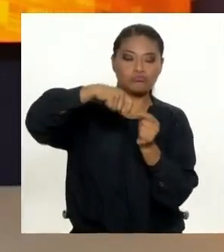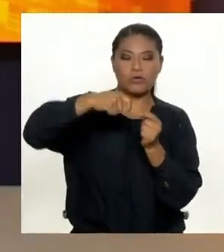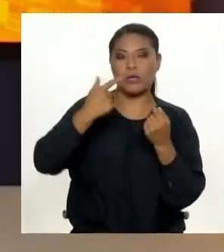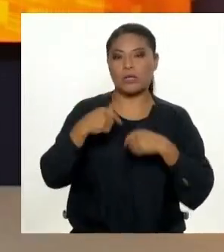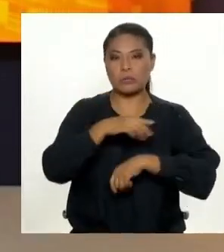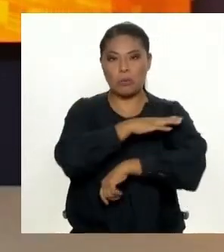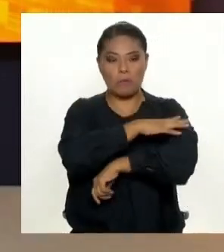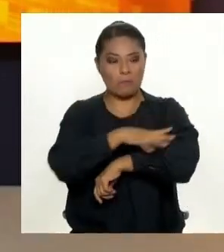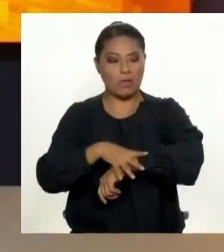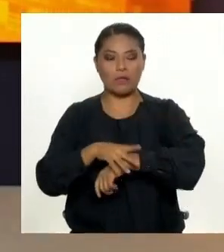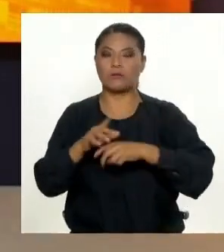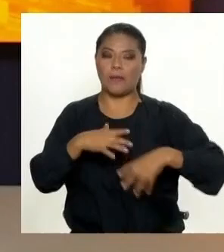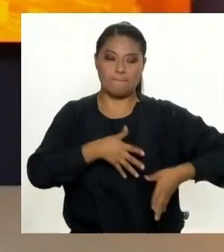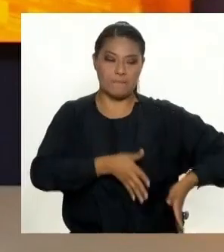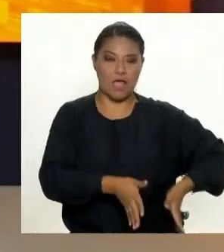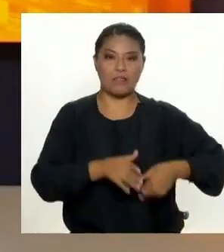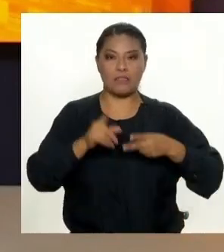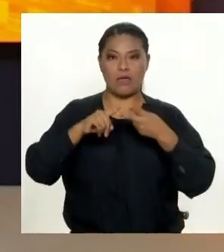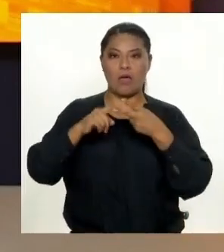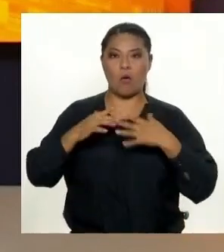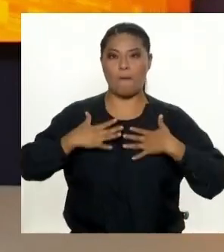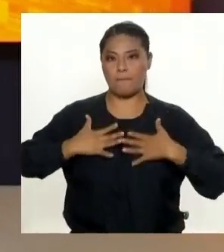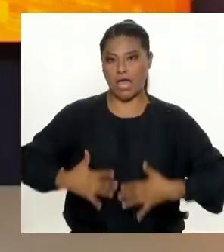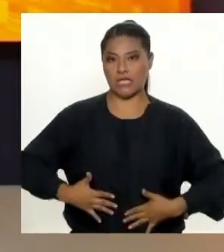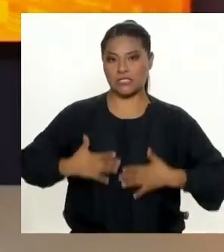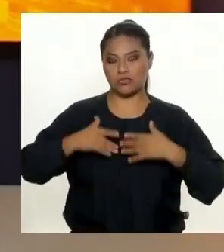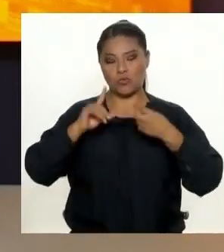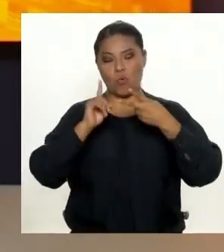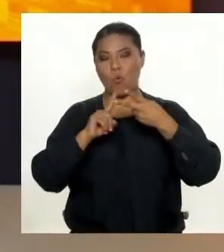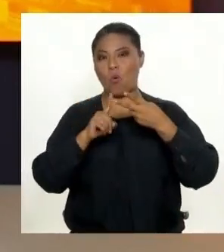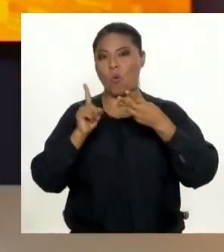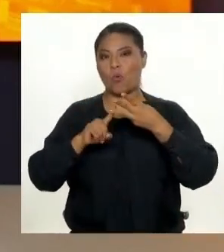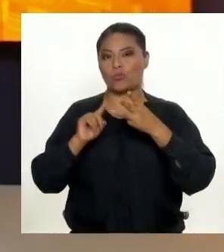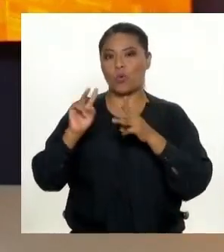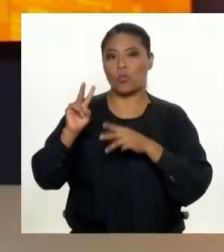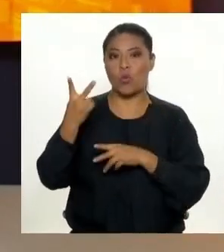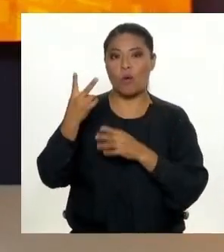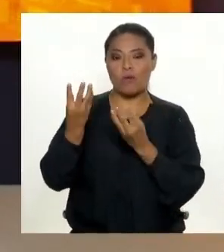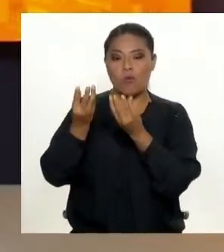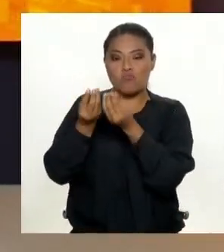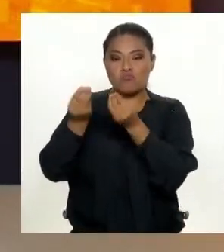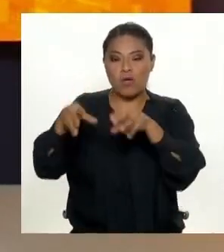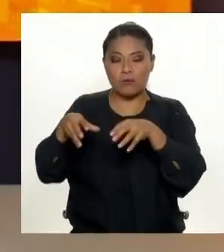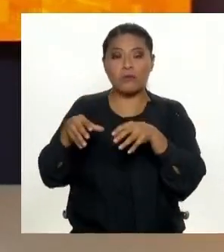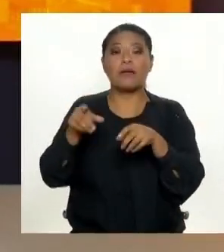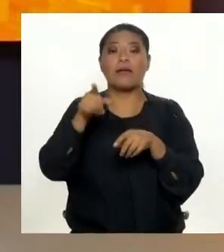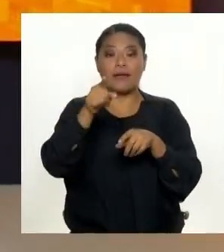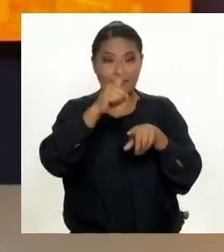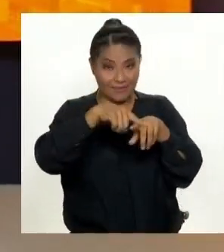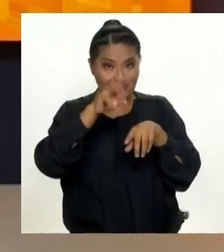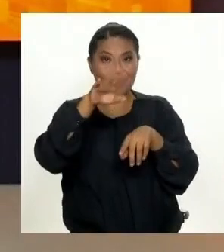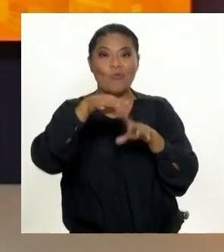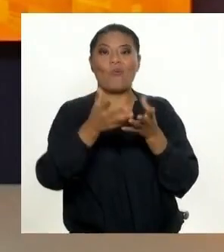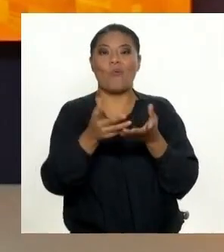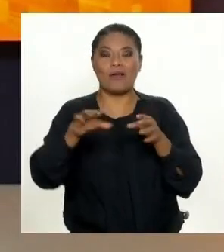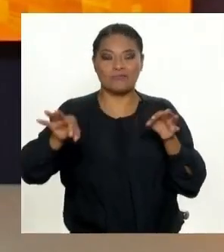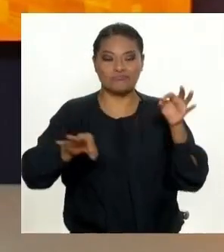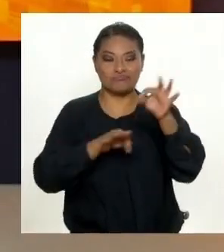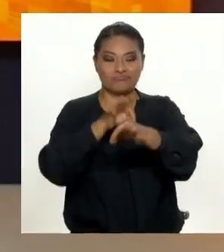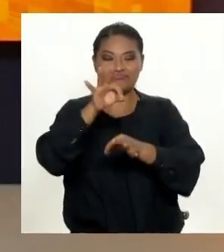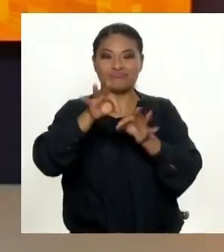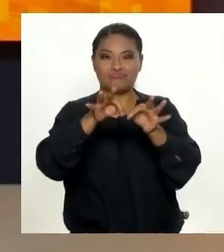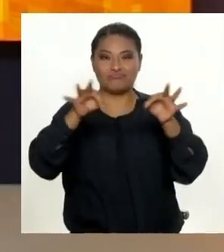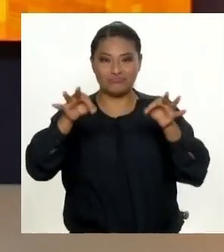con una pitita azul, te toca pecho o doble huevo y toda una ceremonia en torno así al Juane. Así como el tamal, ¿no? Que también claro, va con un nudo, ¿no? Distinto, sí. Si